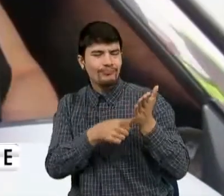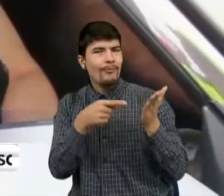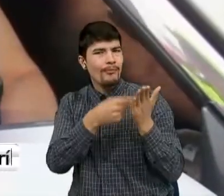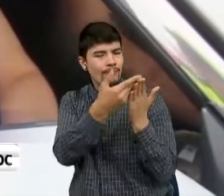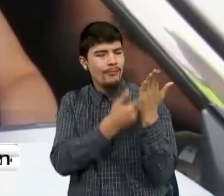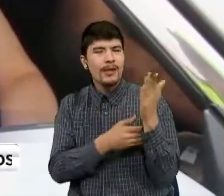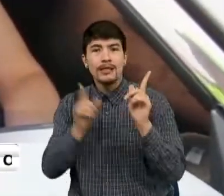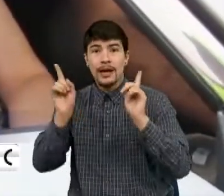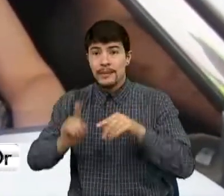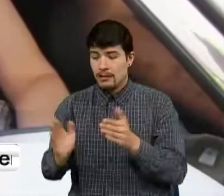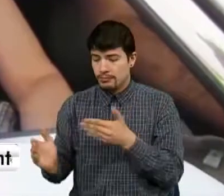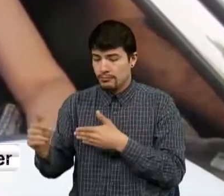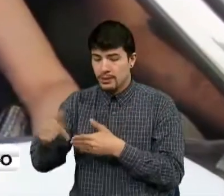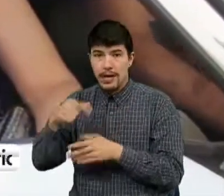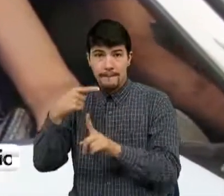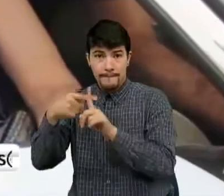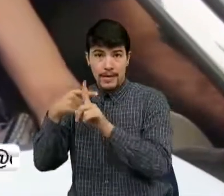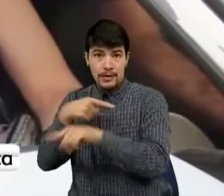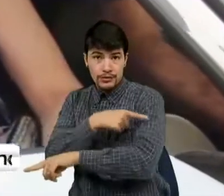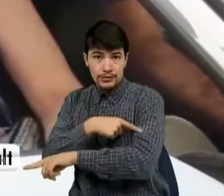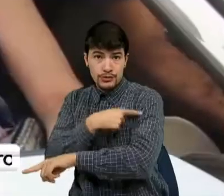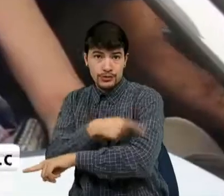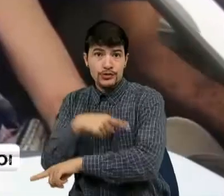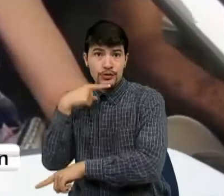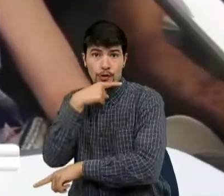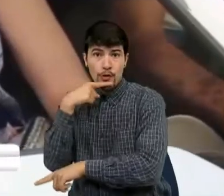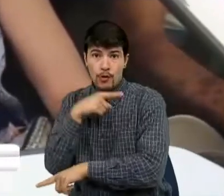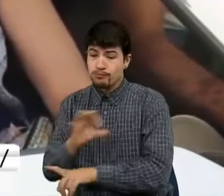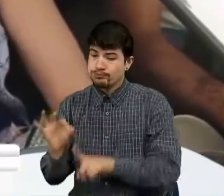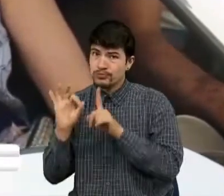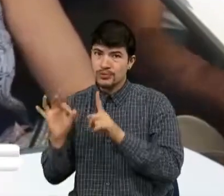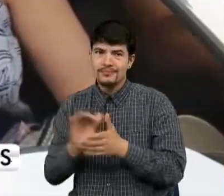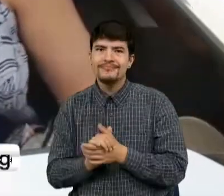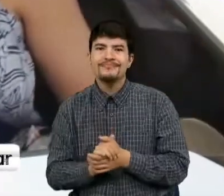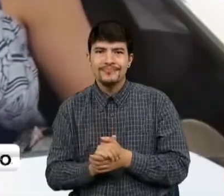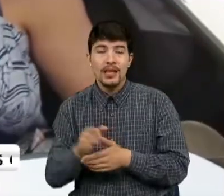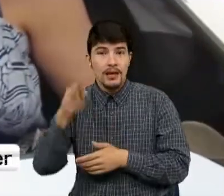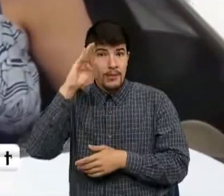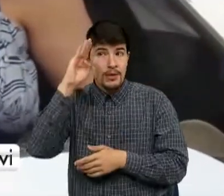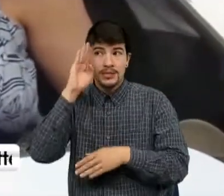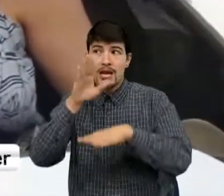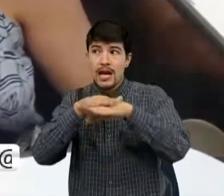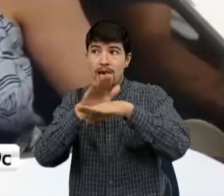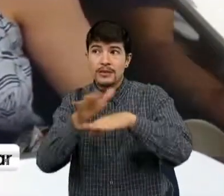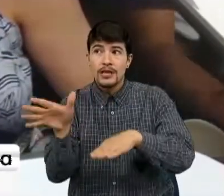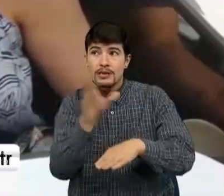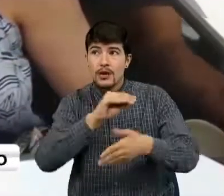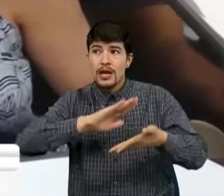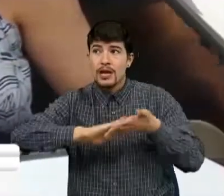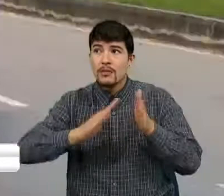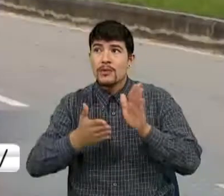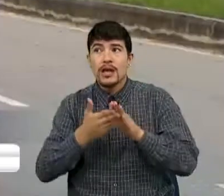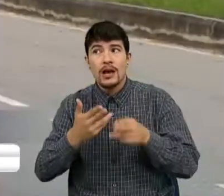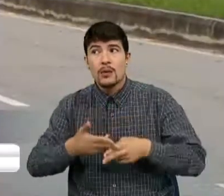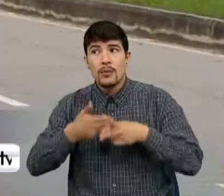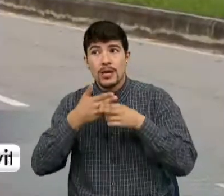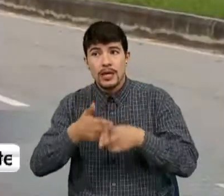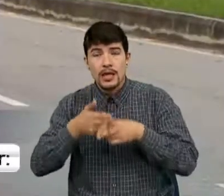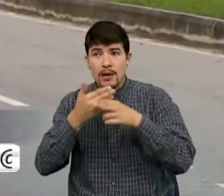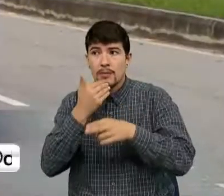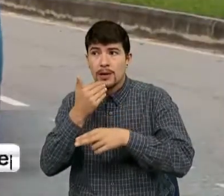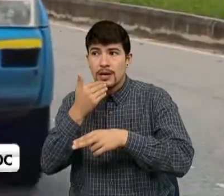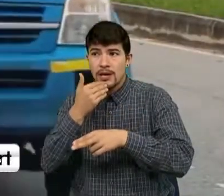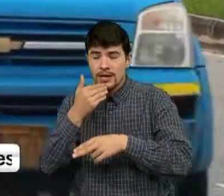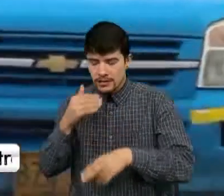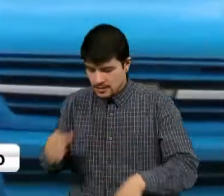lleva el botiquín que debe llevar durante estos días la policía advierte a la comunidad tener precaución es como dejar el vehículo